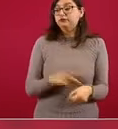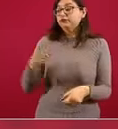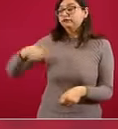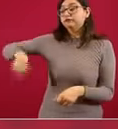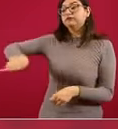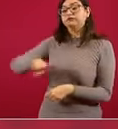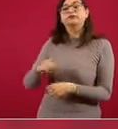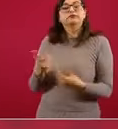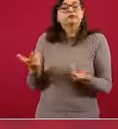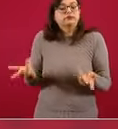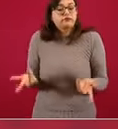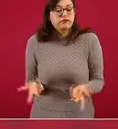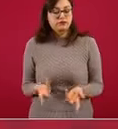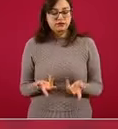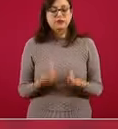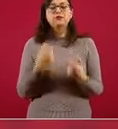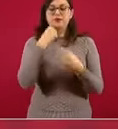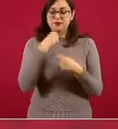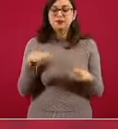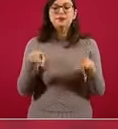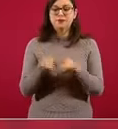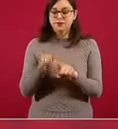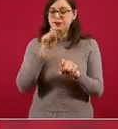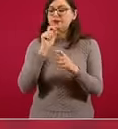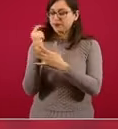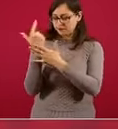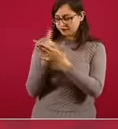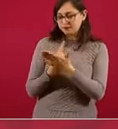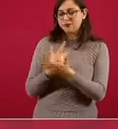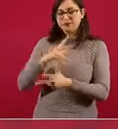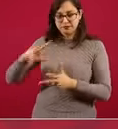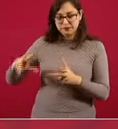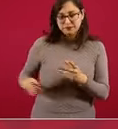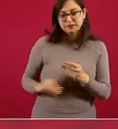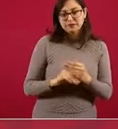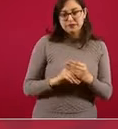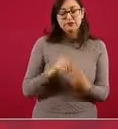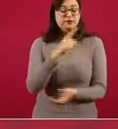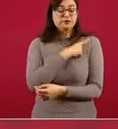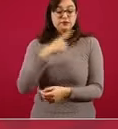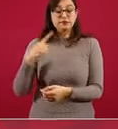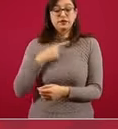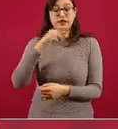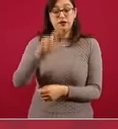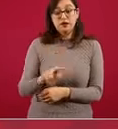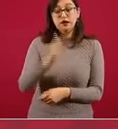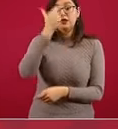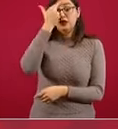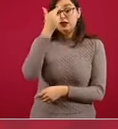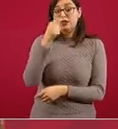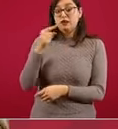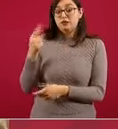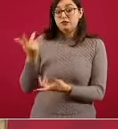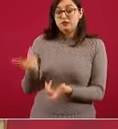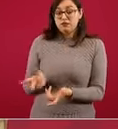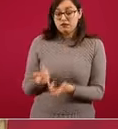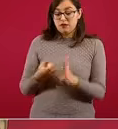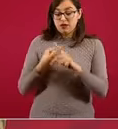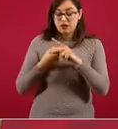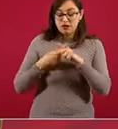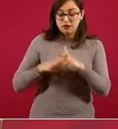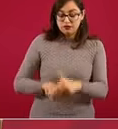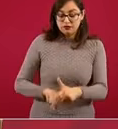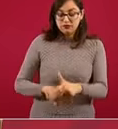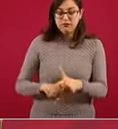¿no? Y entonces sí, también se está incluyendo en esta primera fase. Recuerden que también el personal de salud se empieza con estas